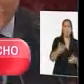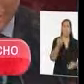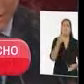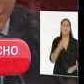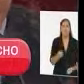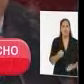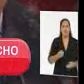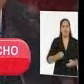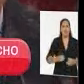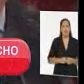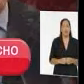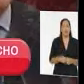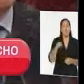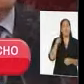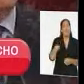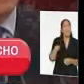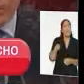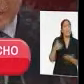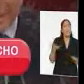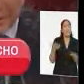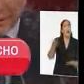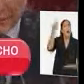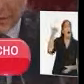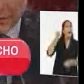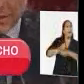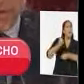el medio se murió Néstor Kirchner. Sí,